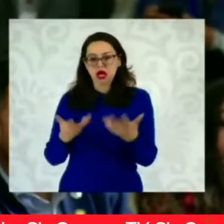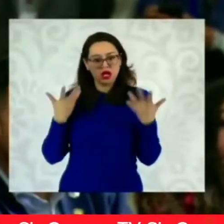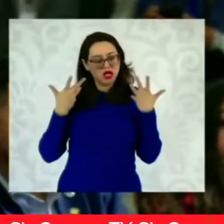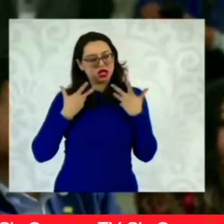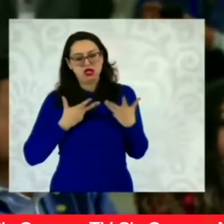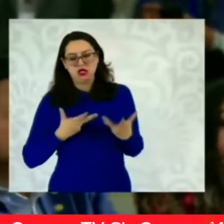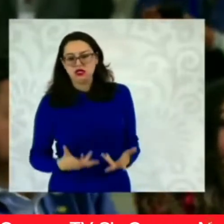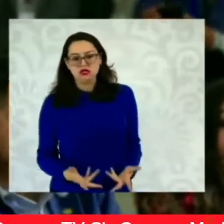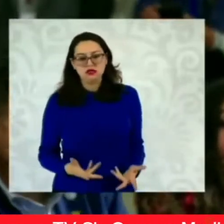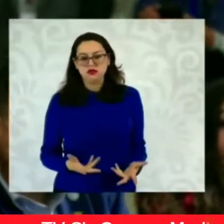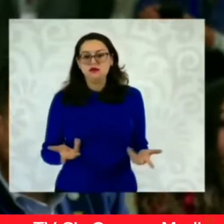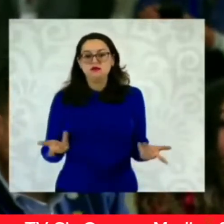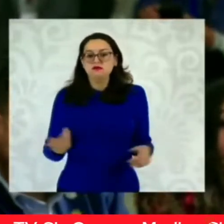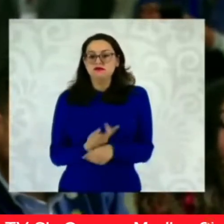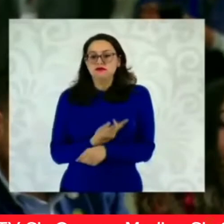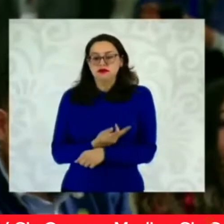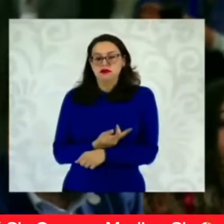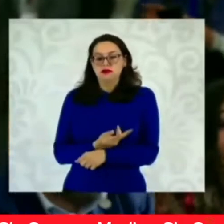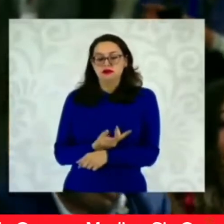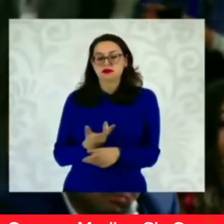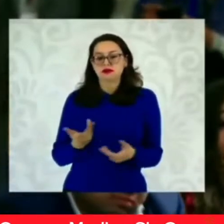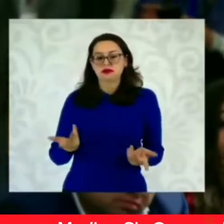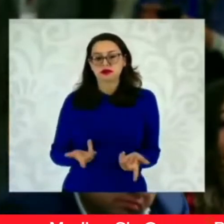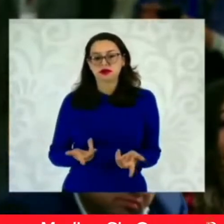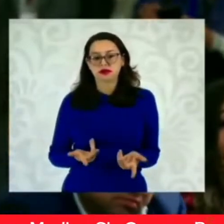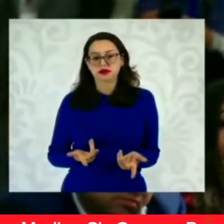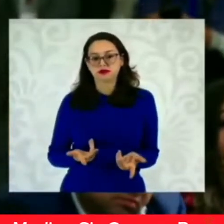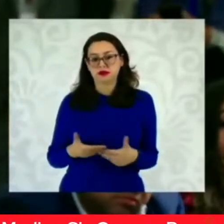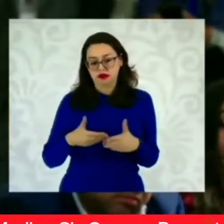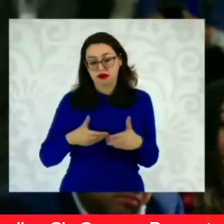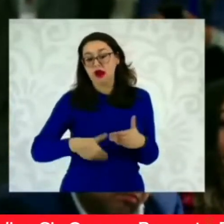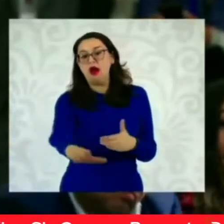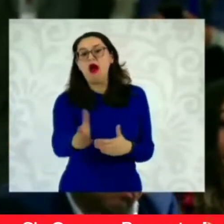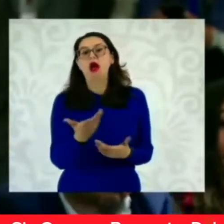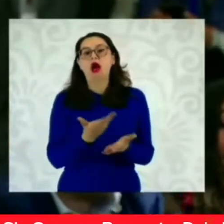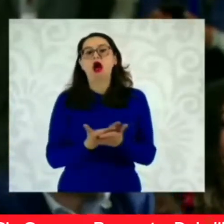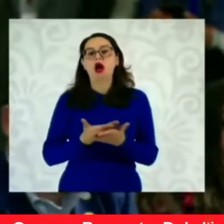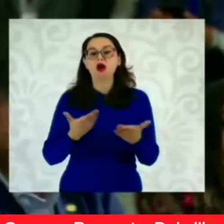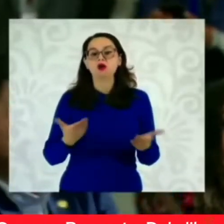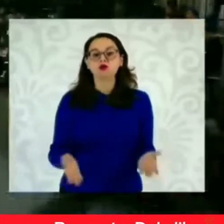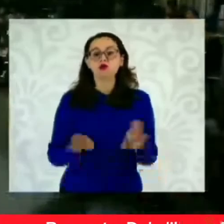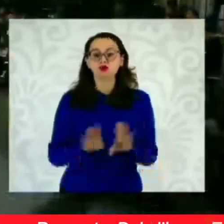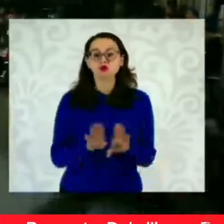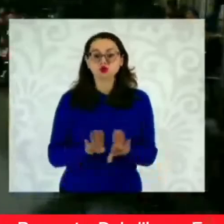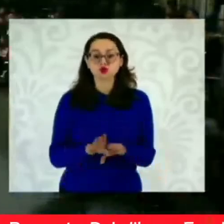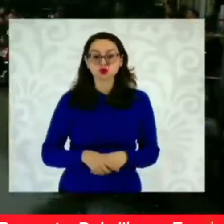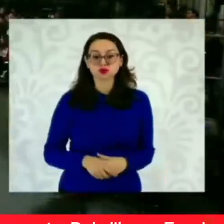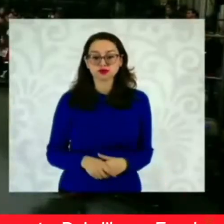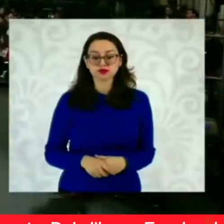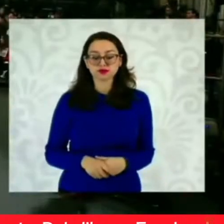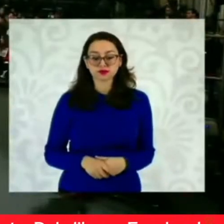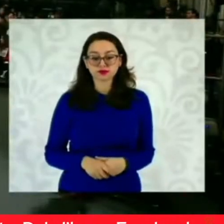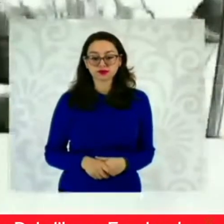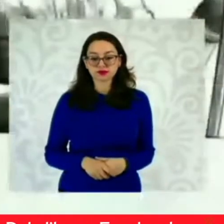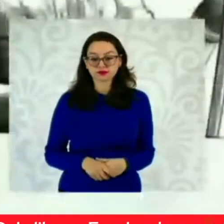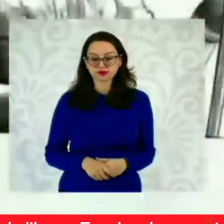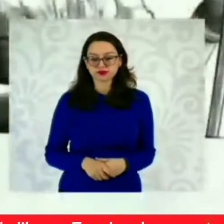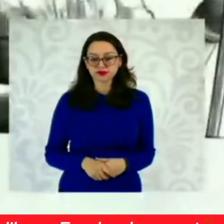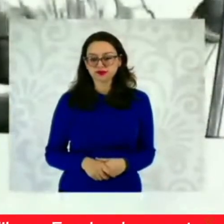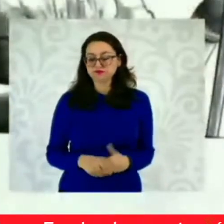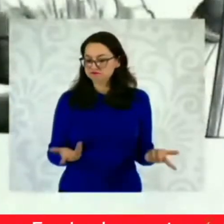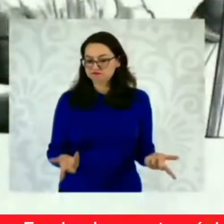en muchas comunidades olvidados. ¿Cómo será el acompañamiento en este sentido para los hijos de mexicanos? El acompañamiento